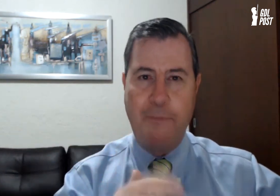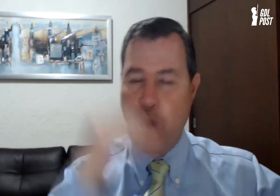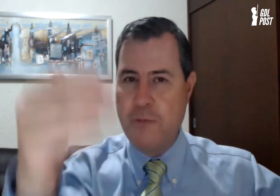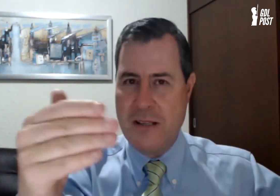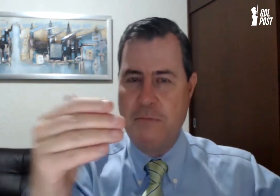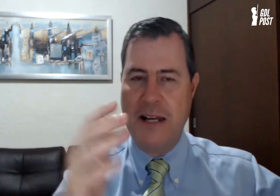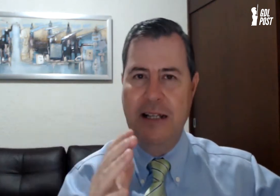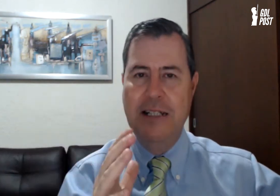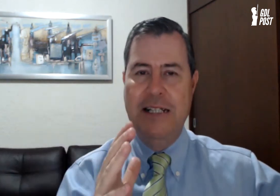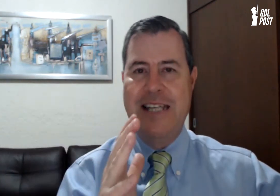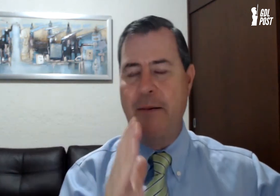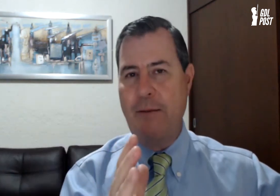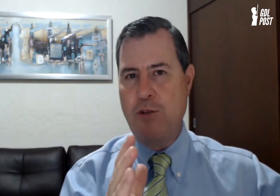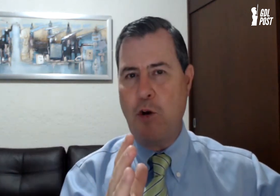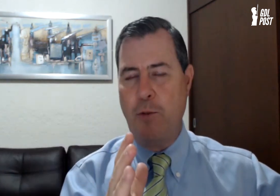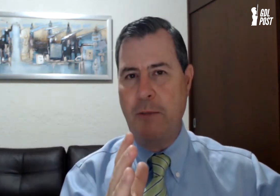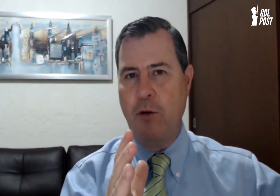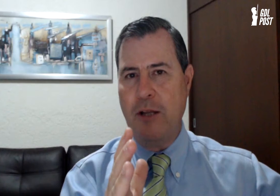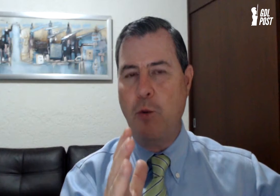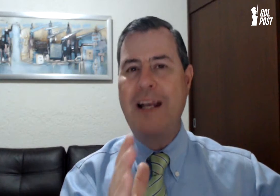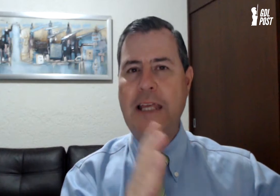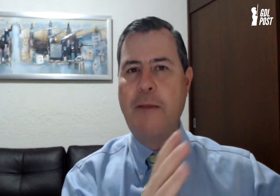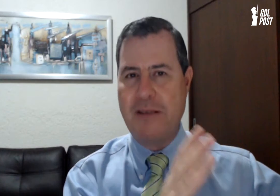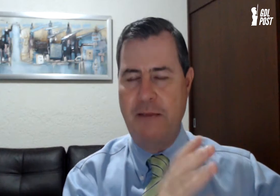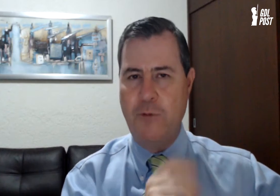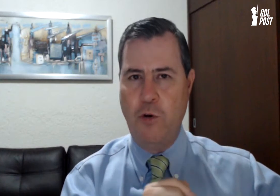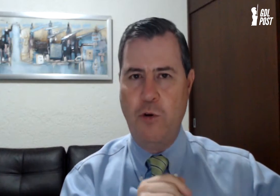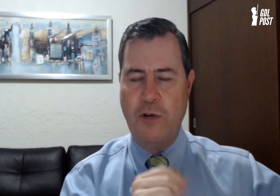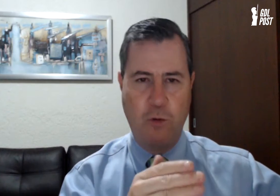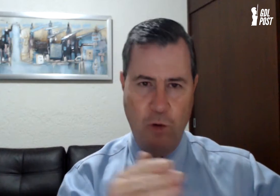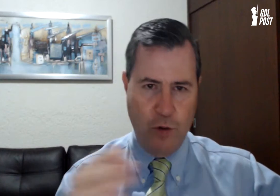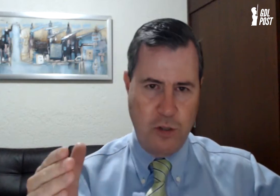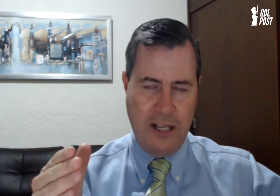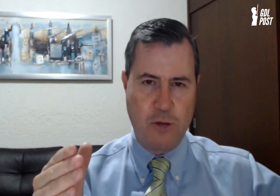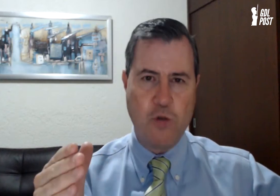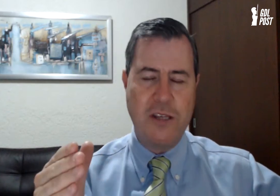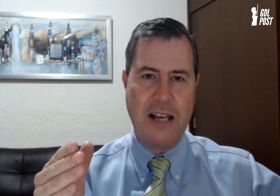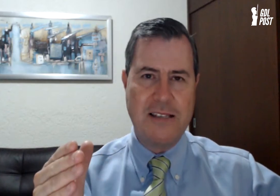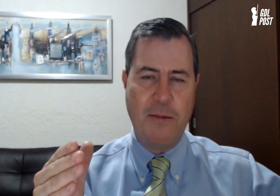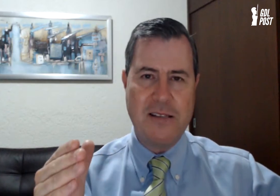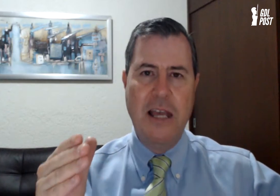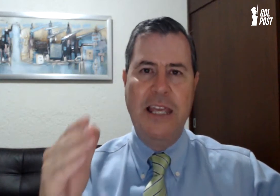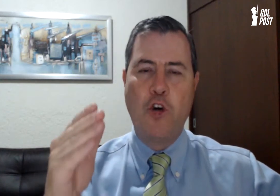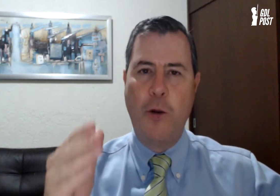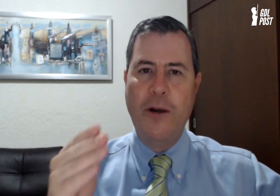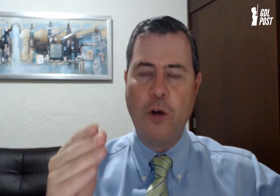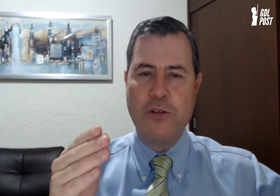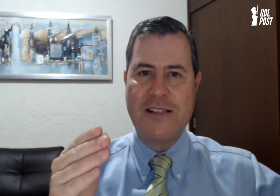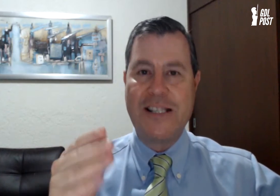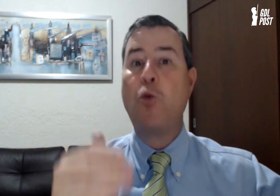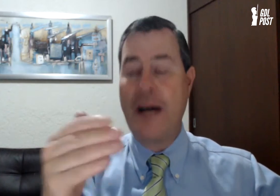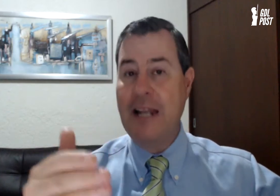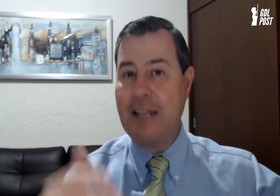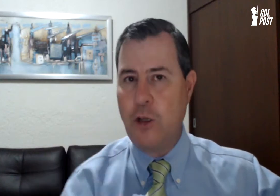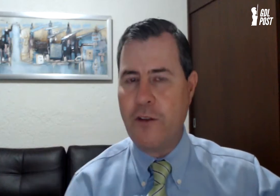la próxima semana, ya veremos el comportamiento que tuvo el IEPC con algunos casos judicializables y cómo entonces